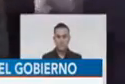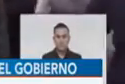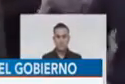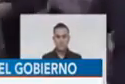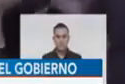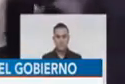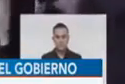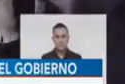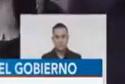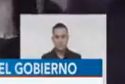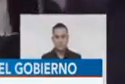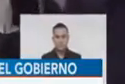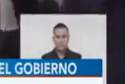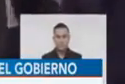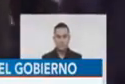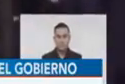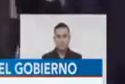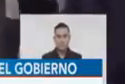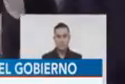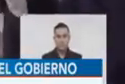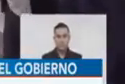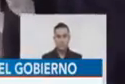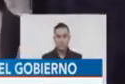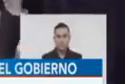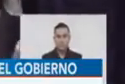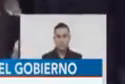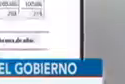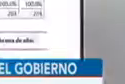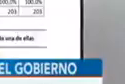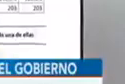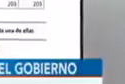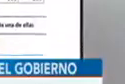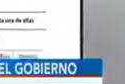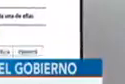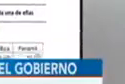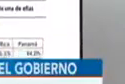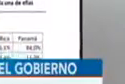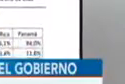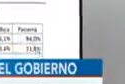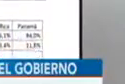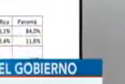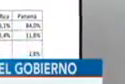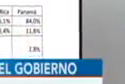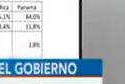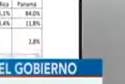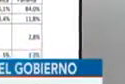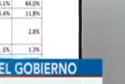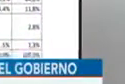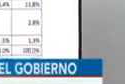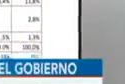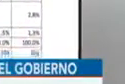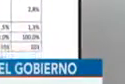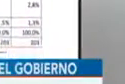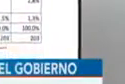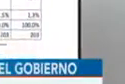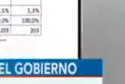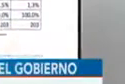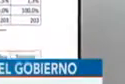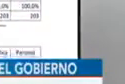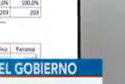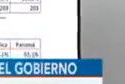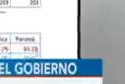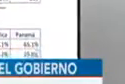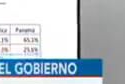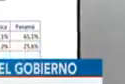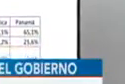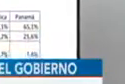mil fallecidos según registros oficiales por la enfermedad. Algunos sistemas de salud ya sobrepasaron su capacidad de atención y es normal ver